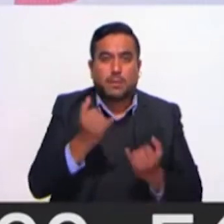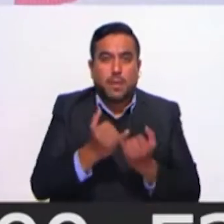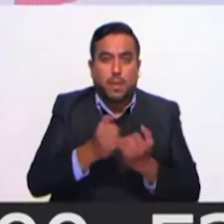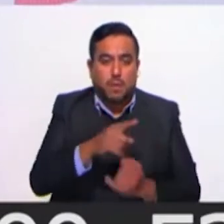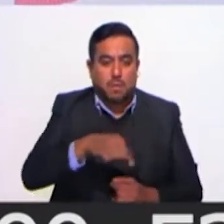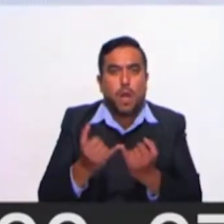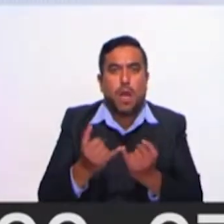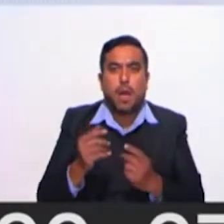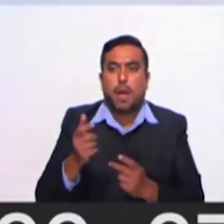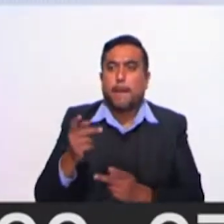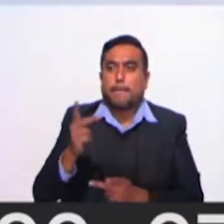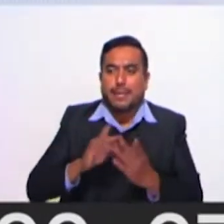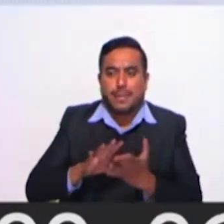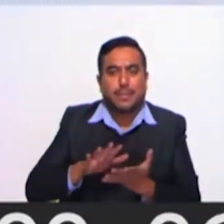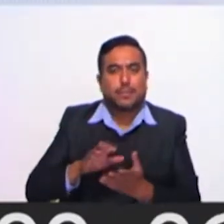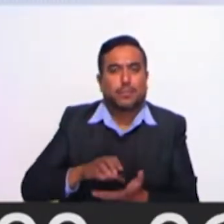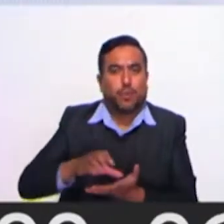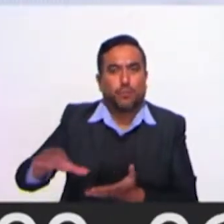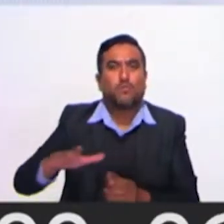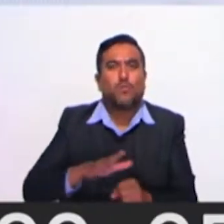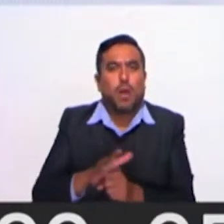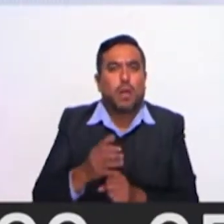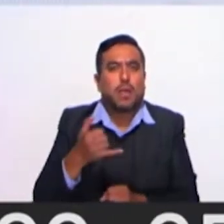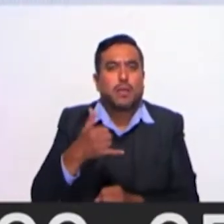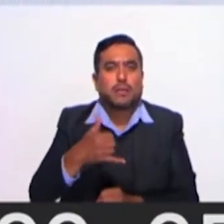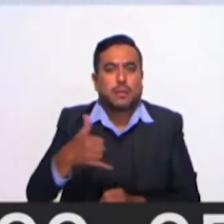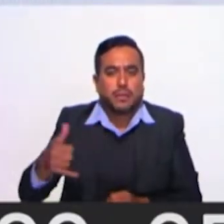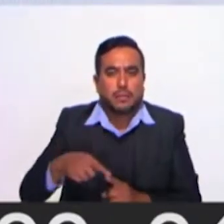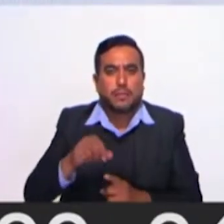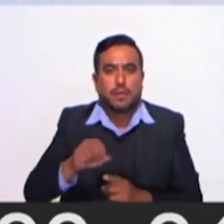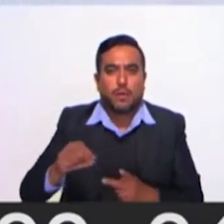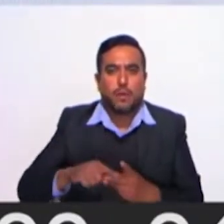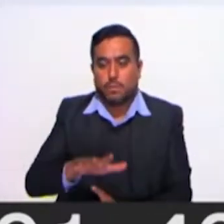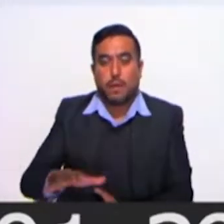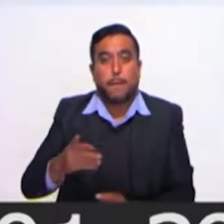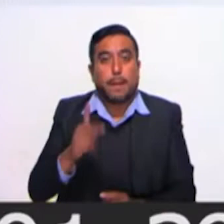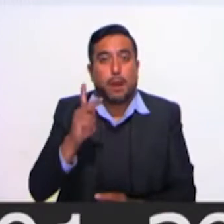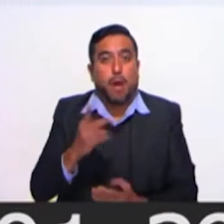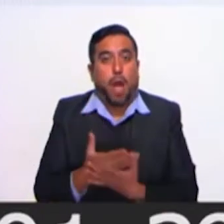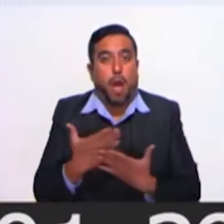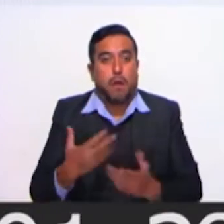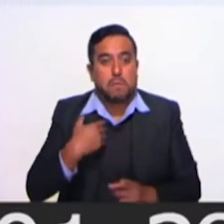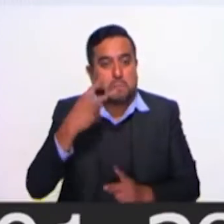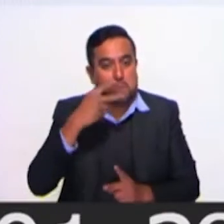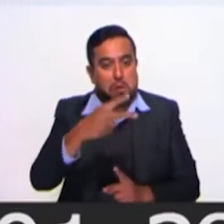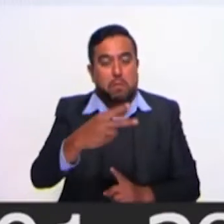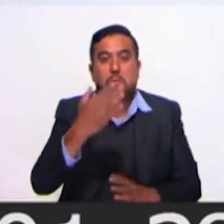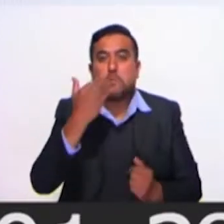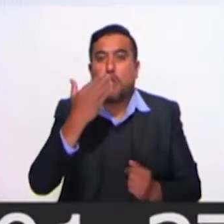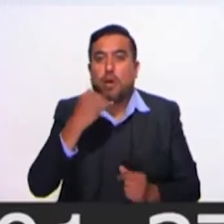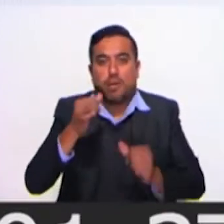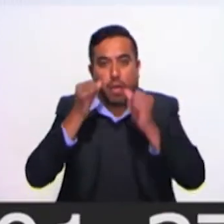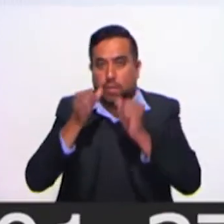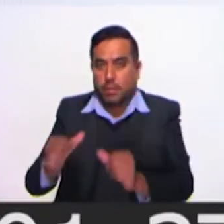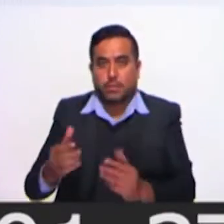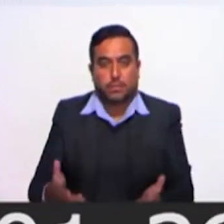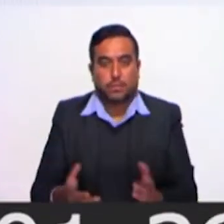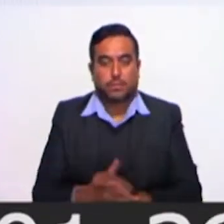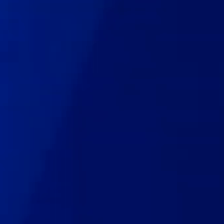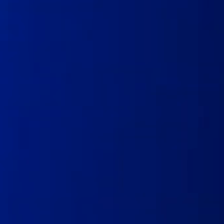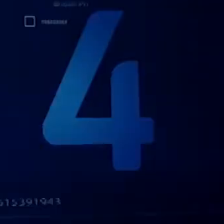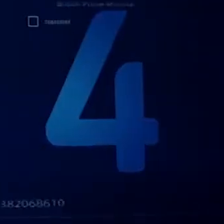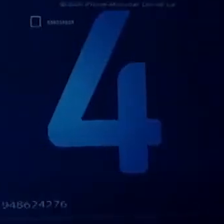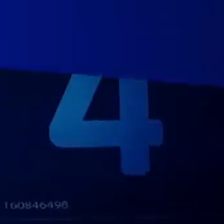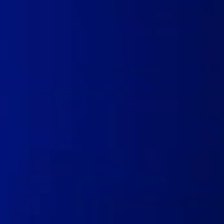de los candidatos y quien inició fue Elizabeth del Carmen Rangel Arroyo, candidata del partido Encuentro Social, y esto fue lo que